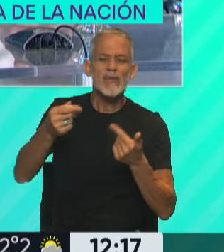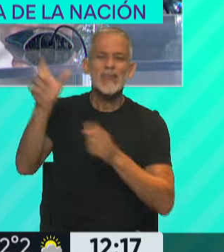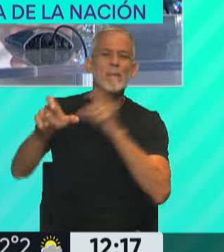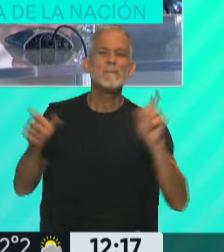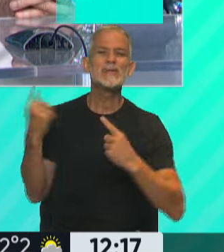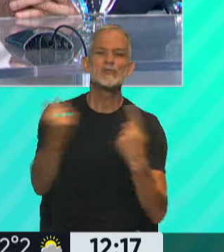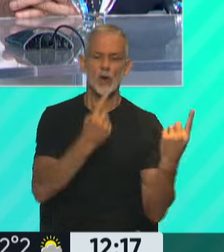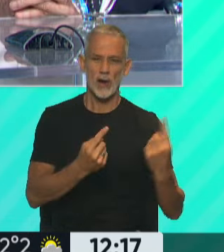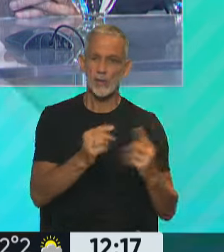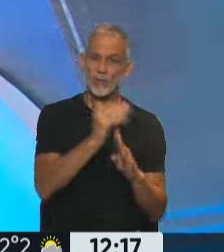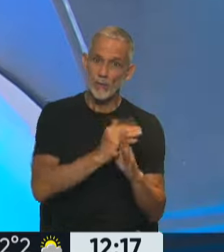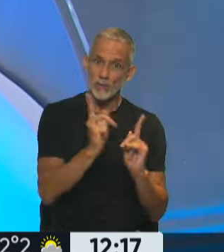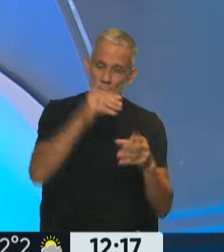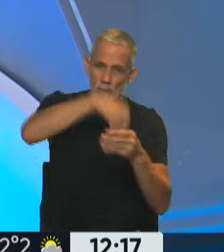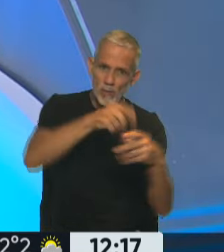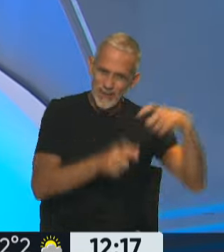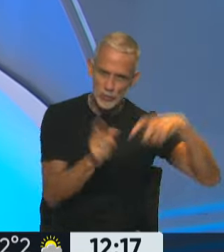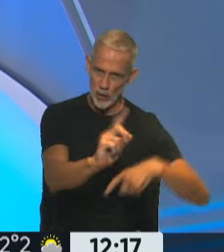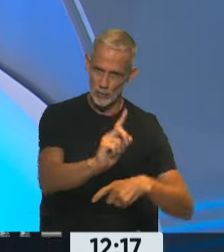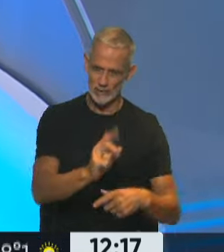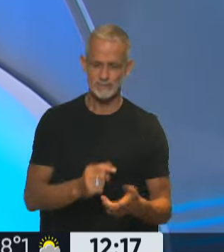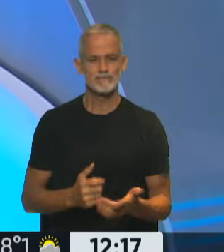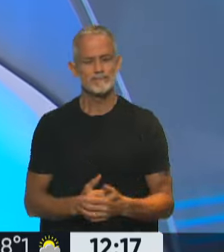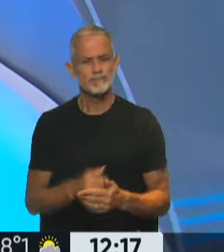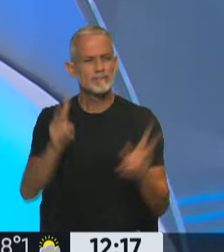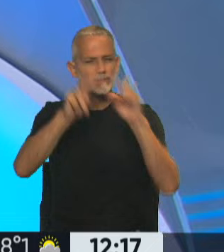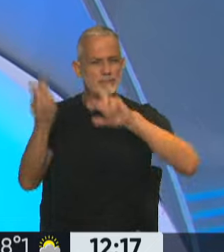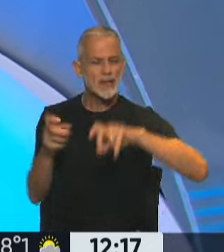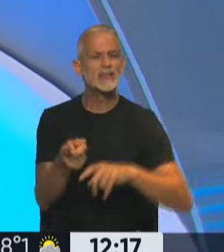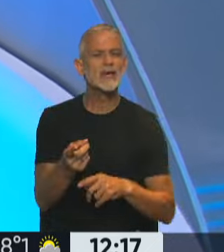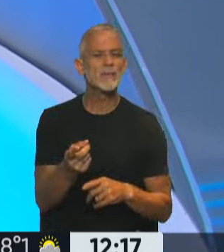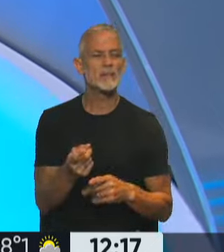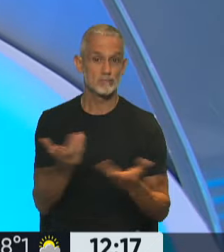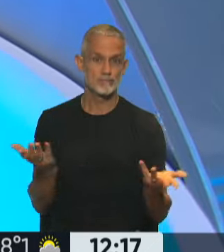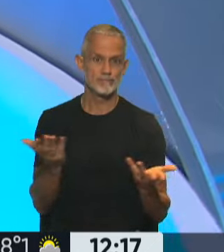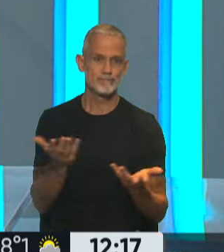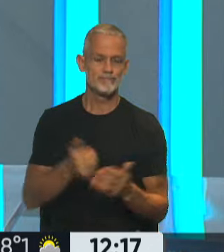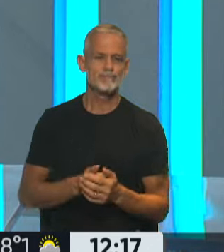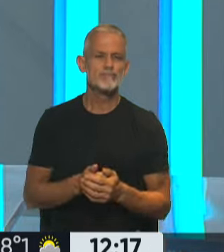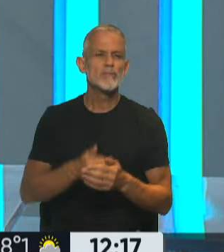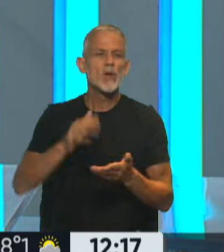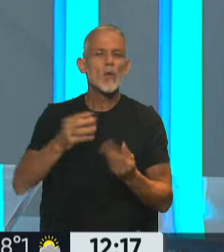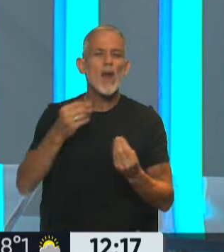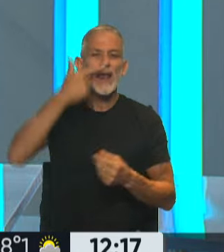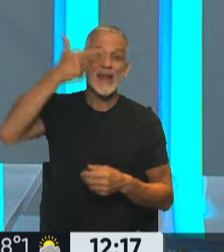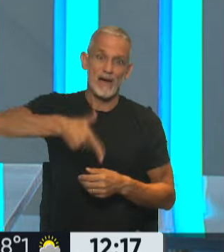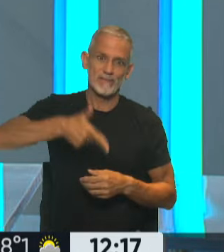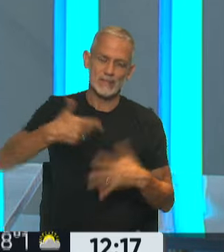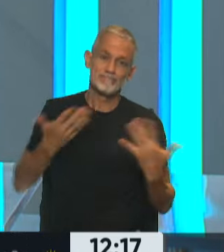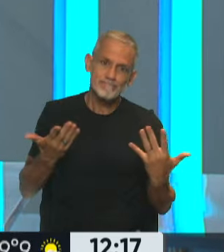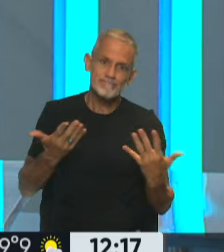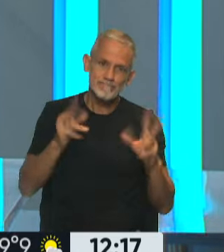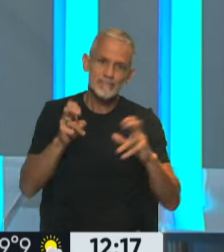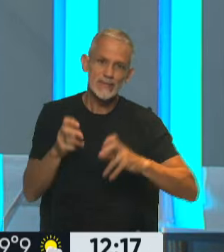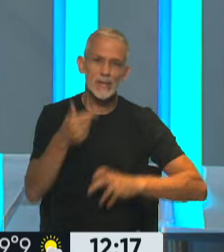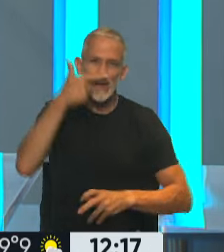criterio. Bueno, bien. Bueno, y ahora vamos a hablar también de otro de los temas que se desglosa el tema subsidios, el tema de la nafta, los combustibles.